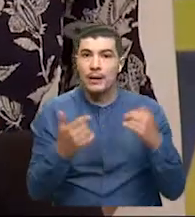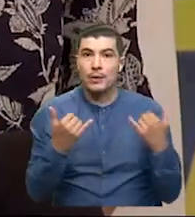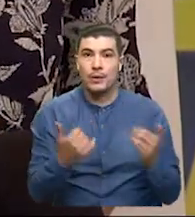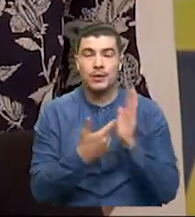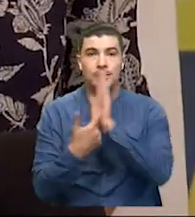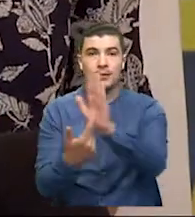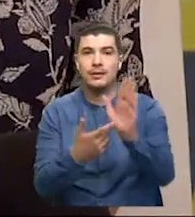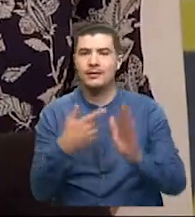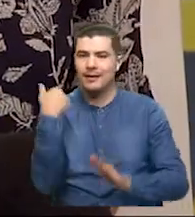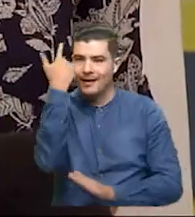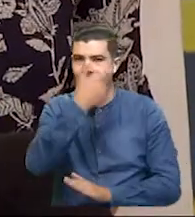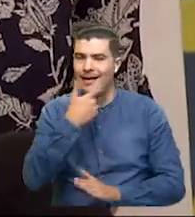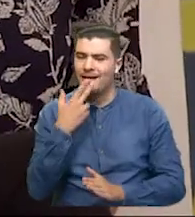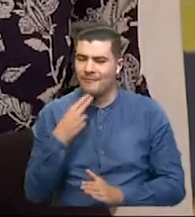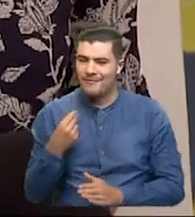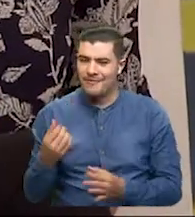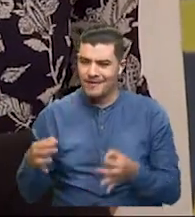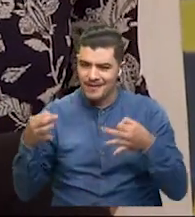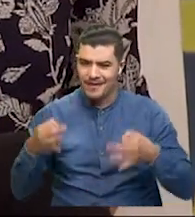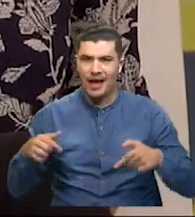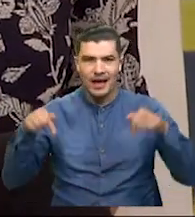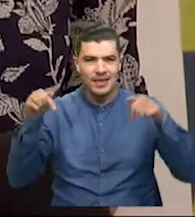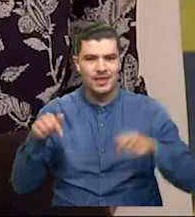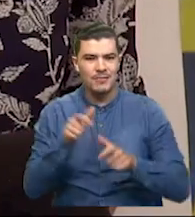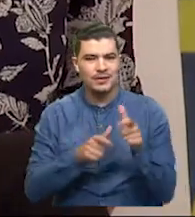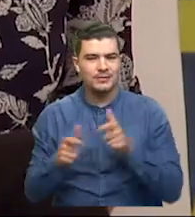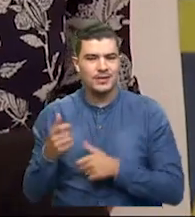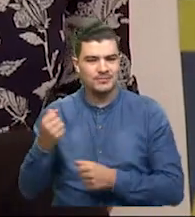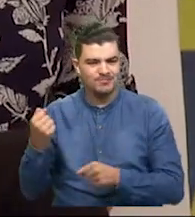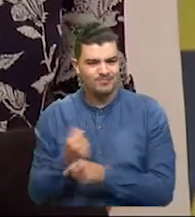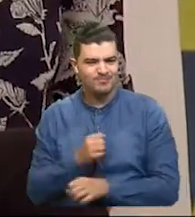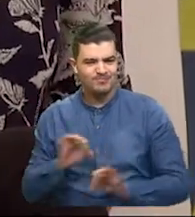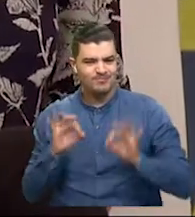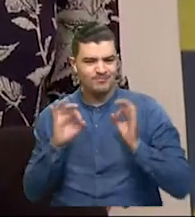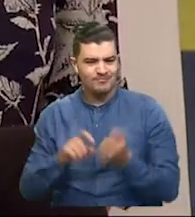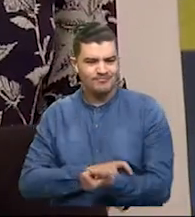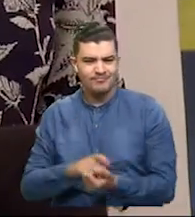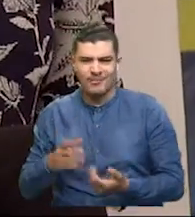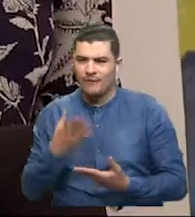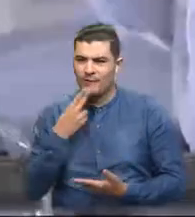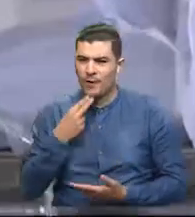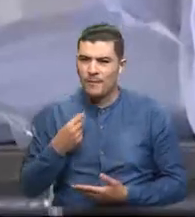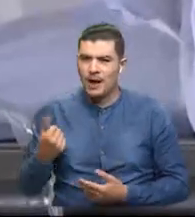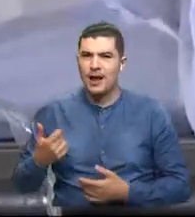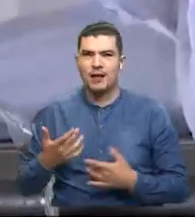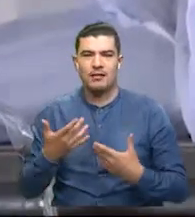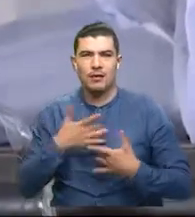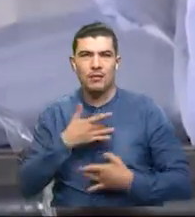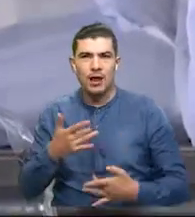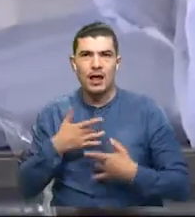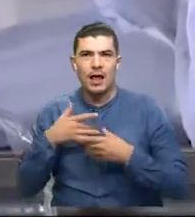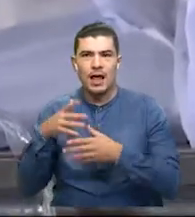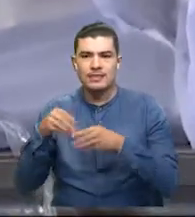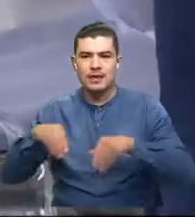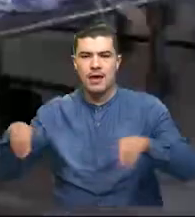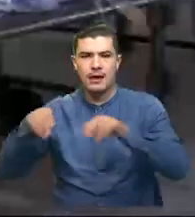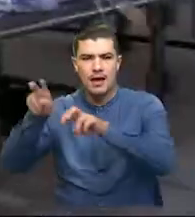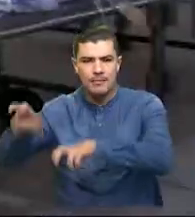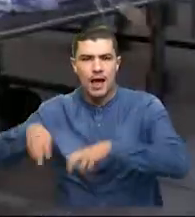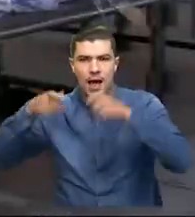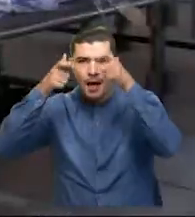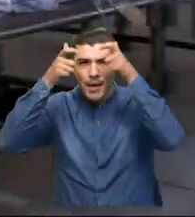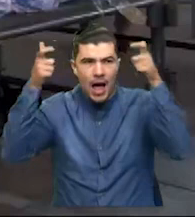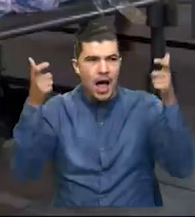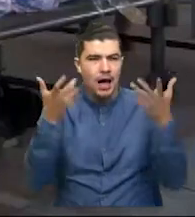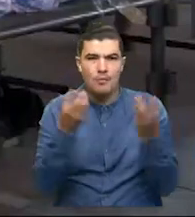mostramos la cara amable de Cimitarra, una gente querida, una gente trabajadora, unas tierras ganaderas, agrícolas. Y hoy, con el apoyo